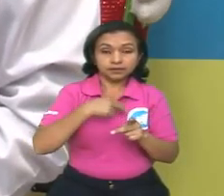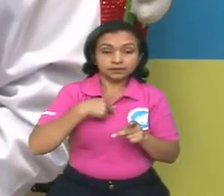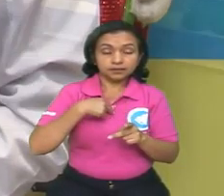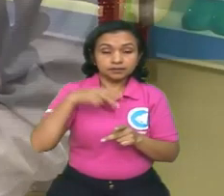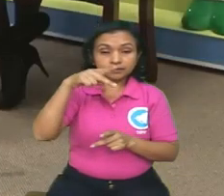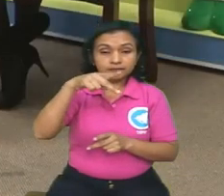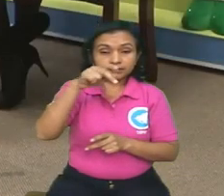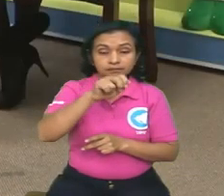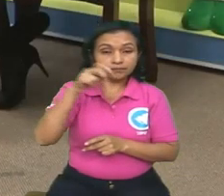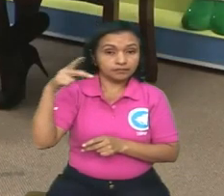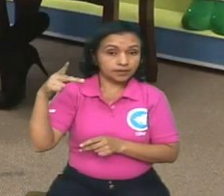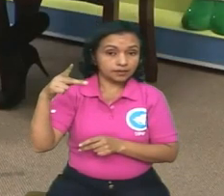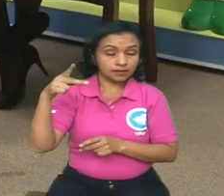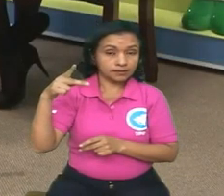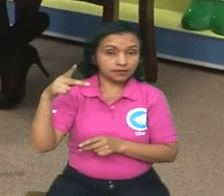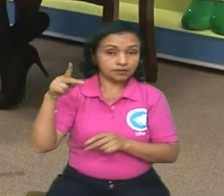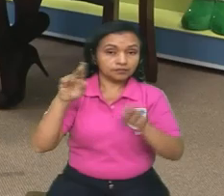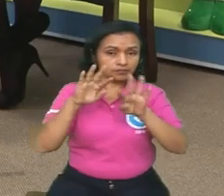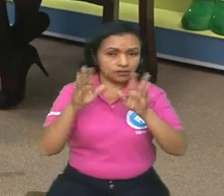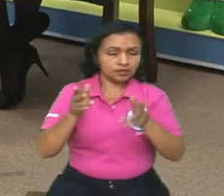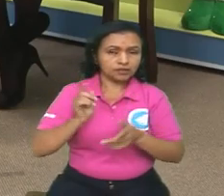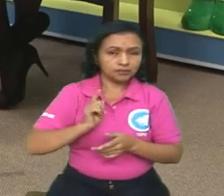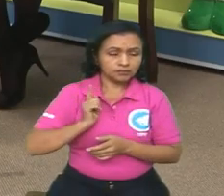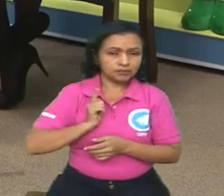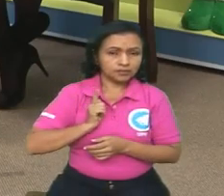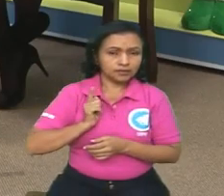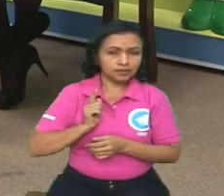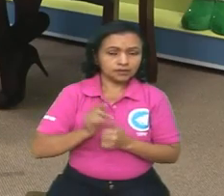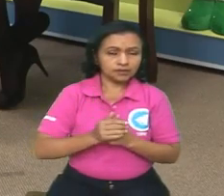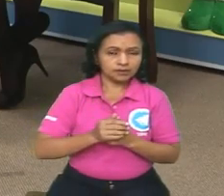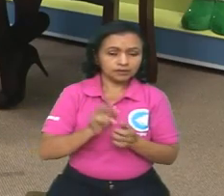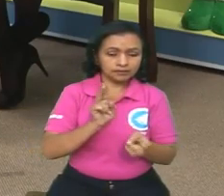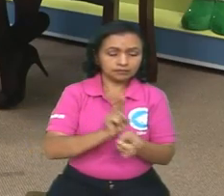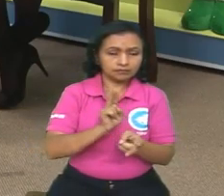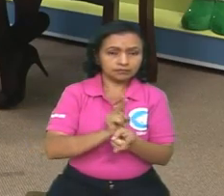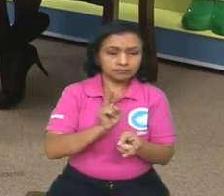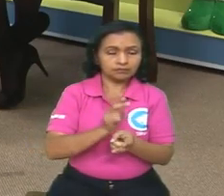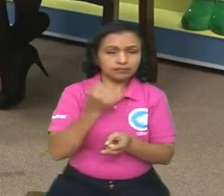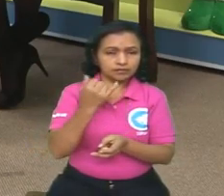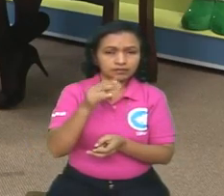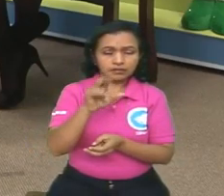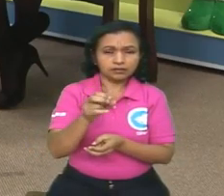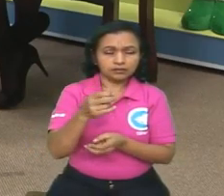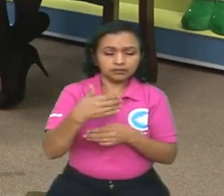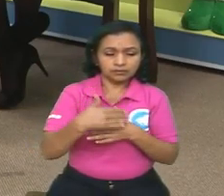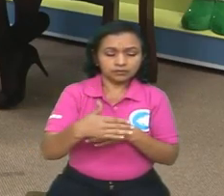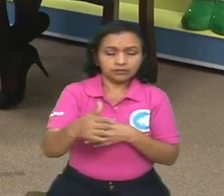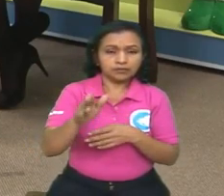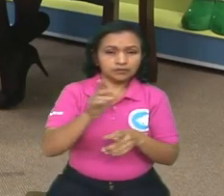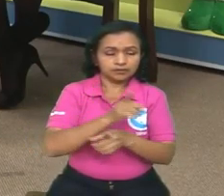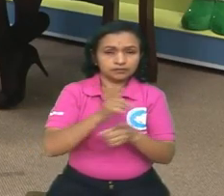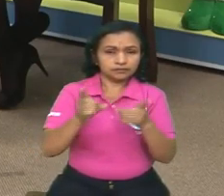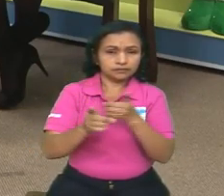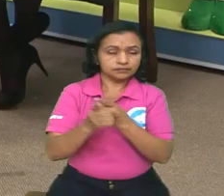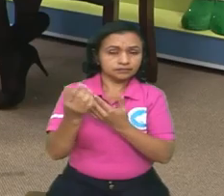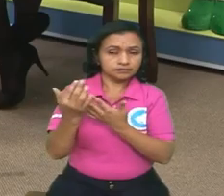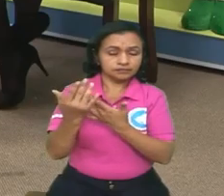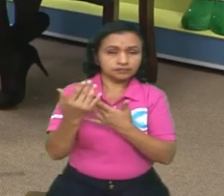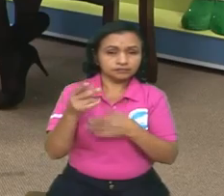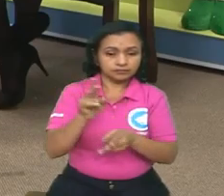del Papanicolaou, una mujer al día siguiente puede tener relaciones sexuales o no? ¿Cuánto es el periodo que ella puede